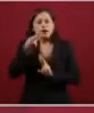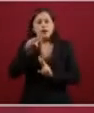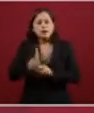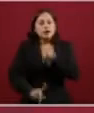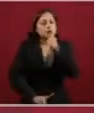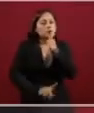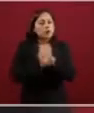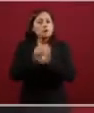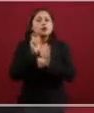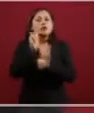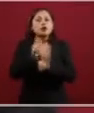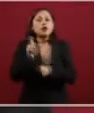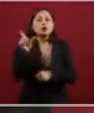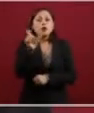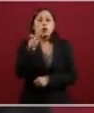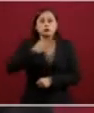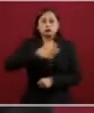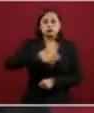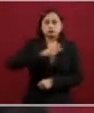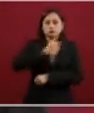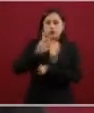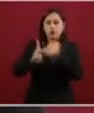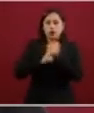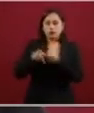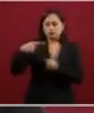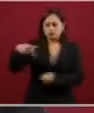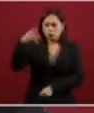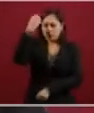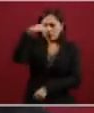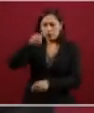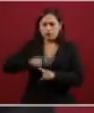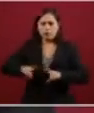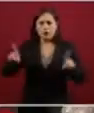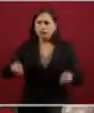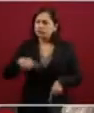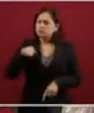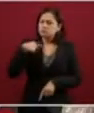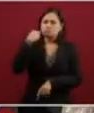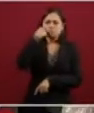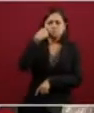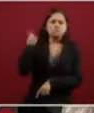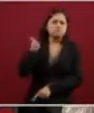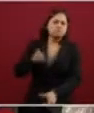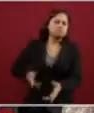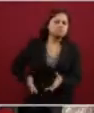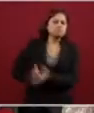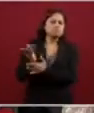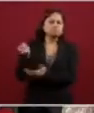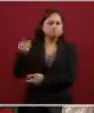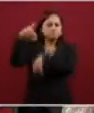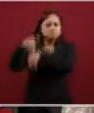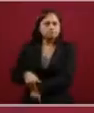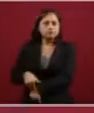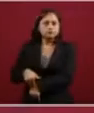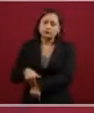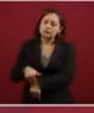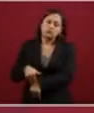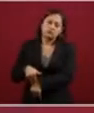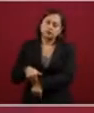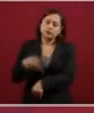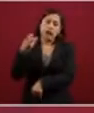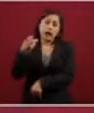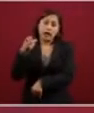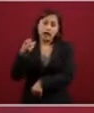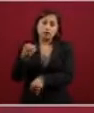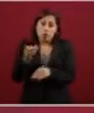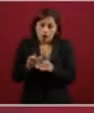yo digo, independientemente de lo que ese país piensa. Bueno, eso no ha ocurrido. Por fortuna, tenemos una relación respetuosa